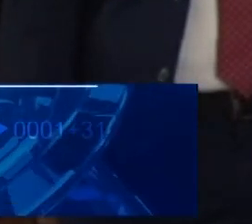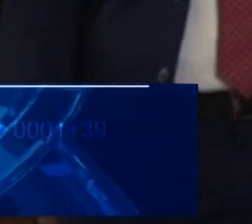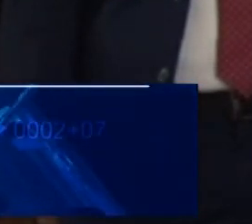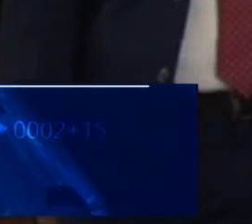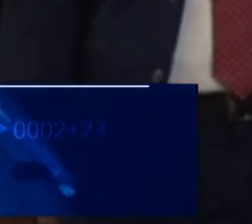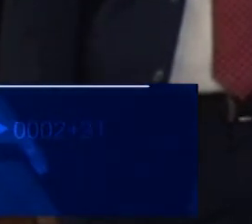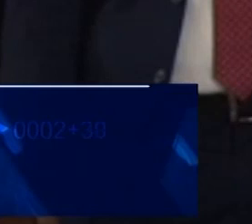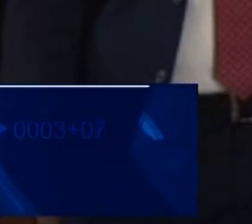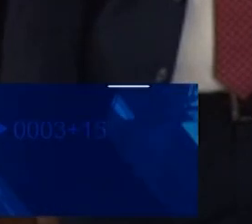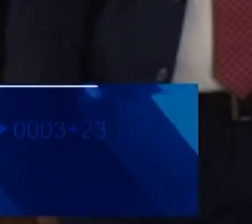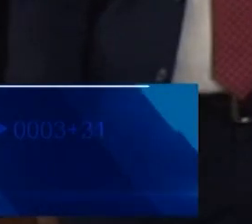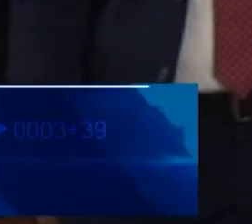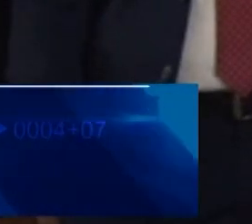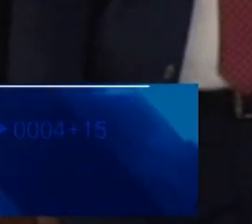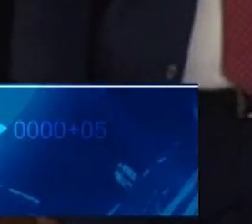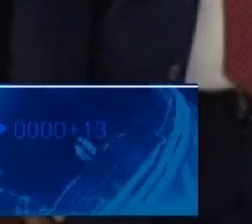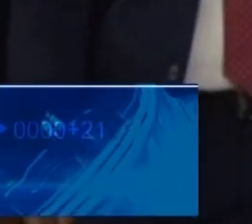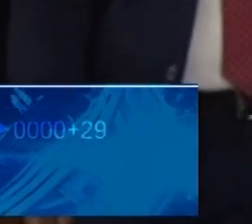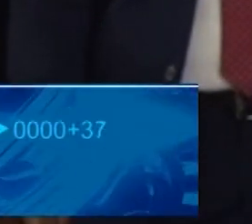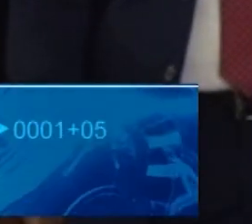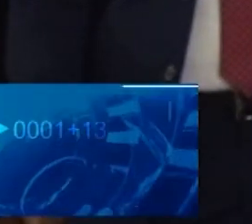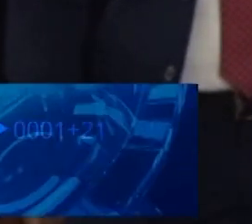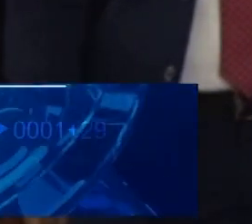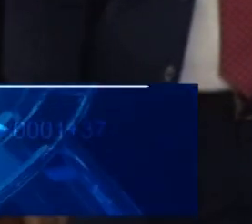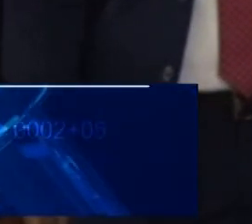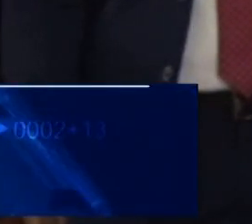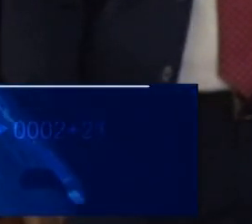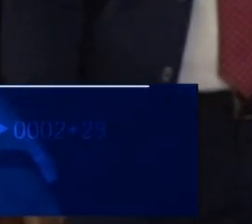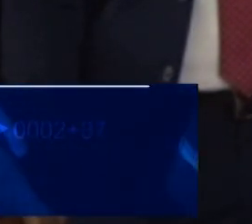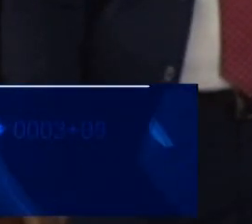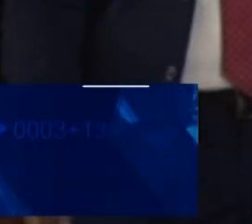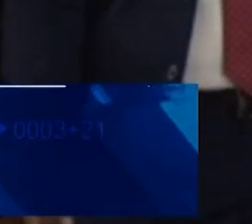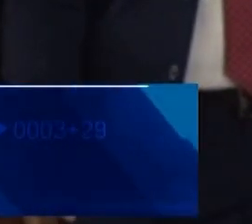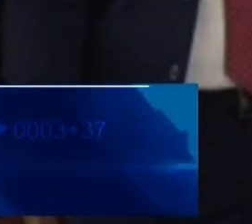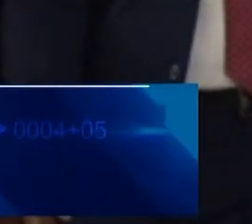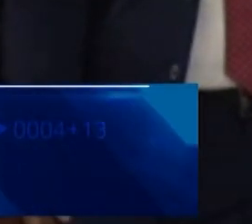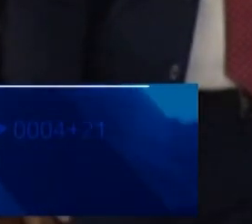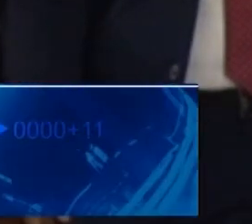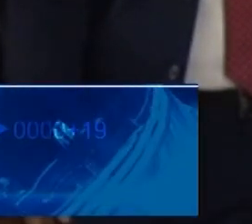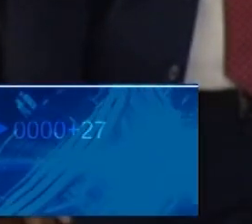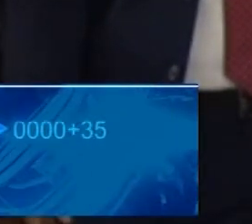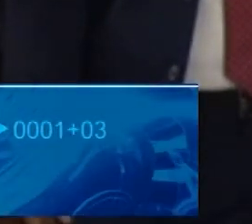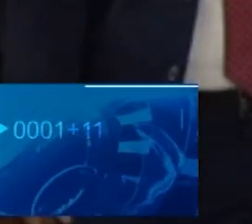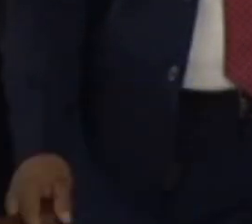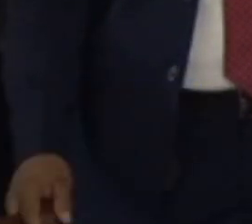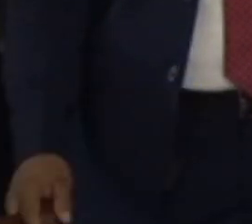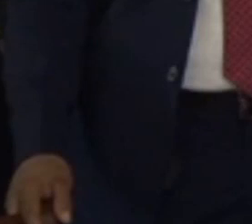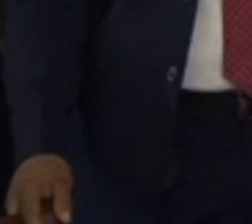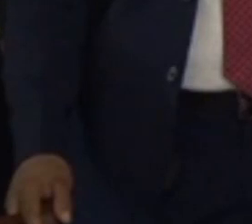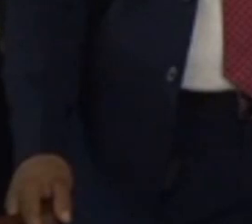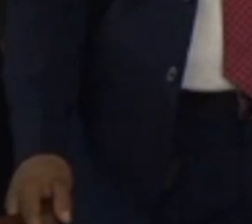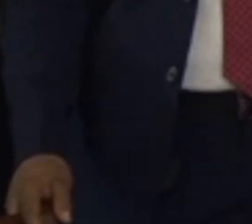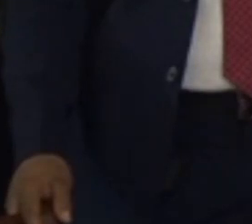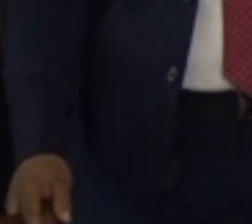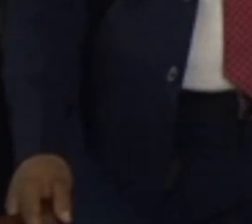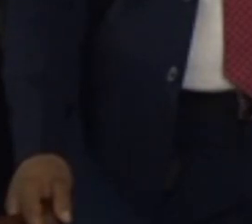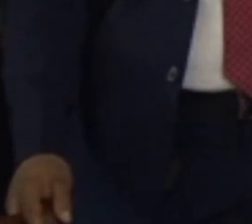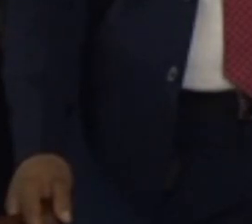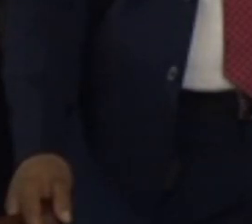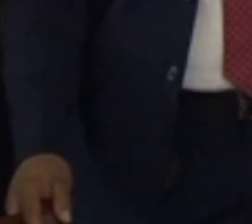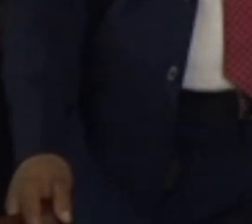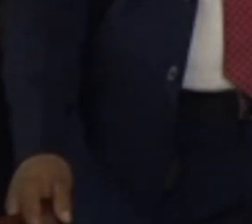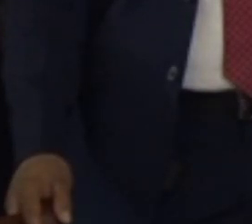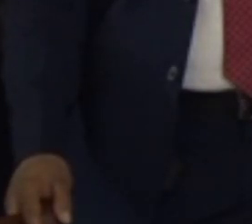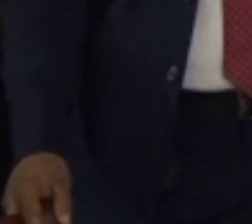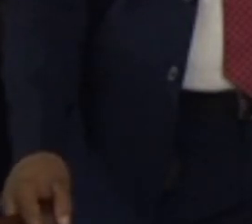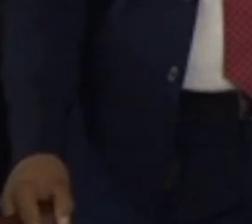acompañamiento permanente en el desarrollo y crecimiento de los principales beneficiarios de ella, que son los alumnos a los que cuidan y